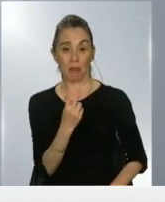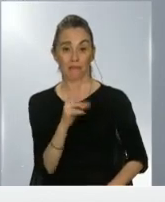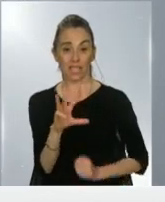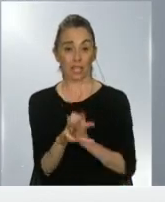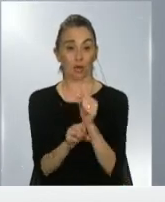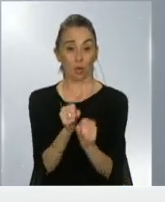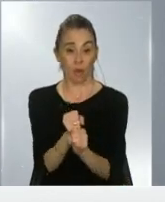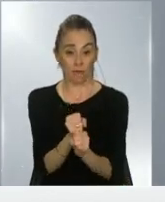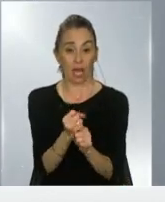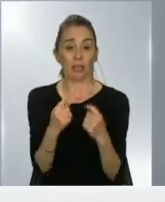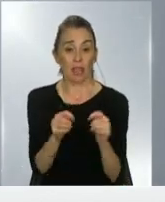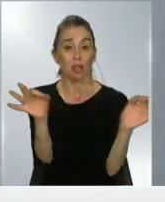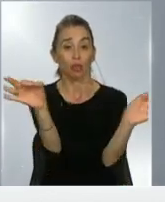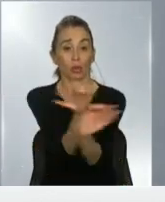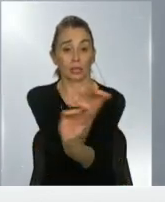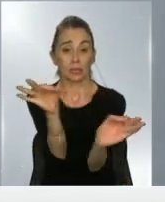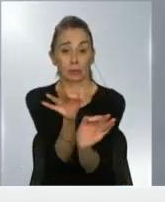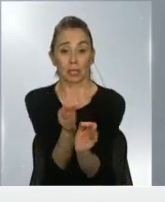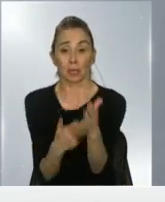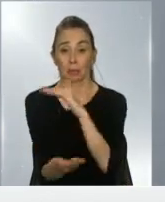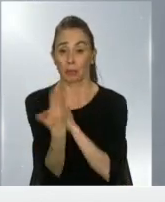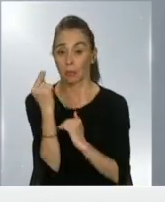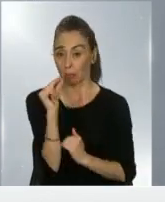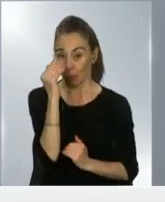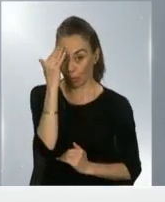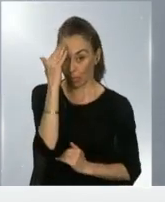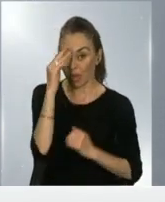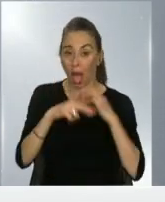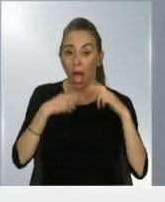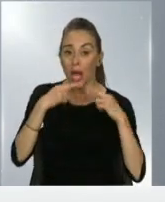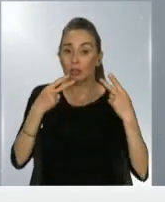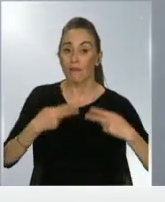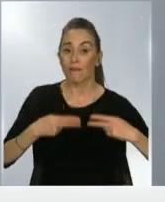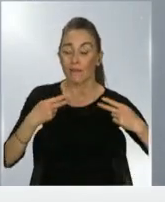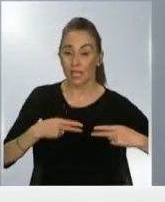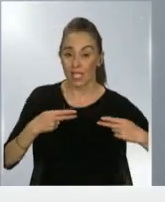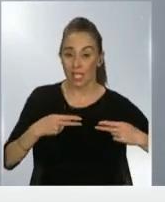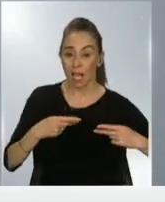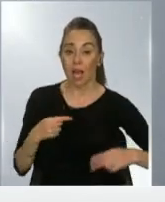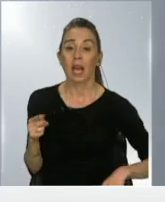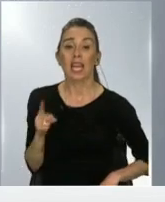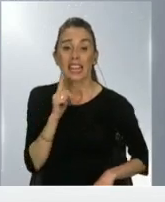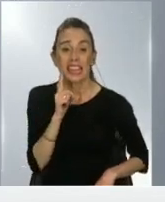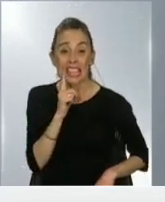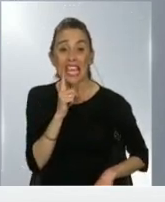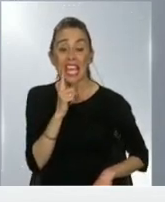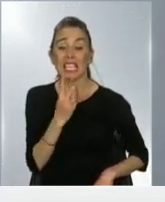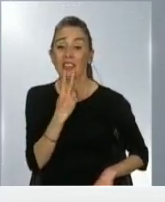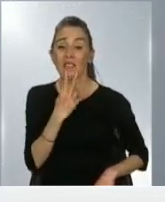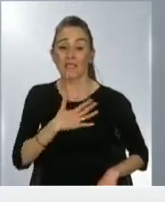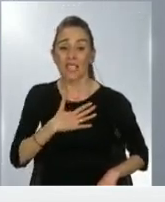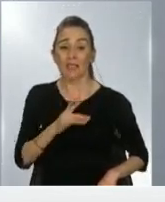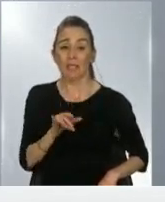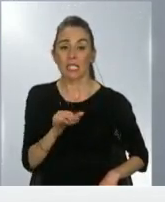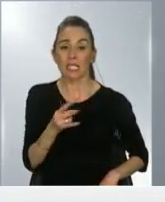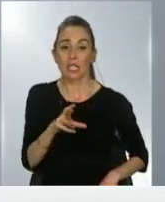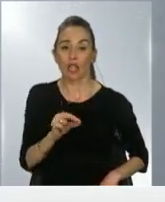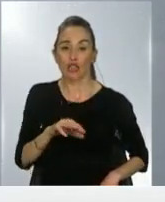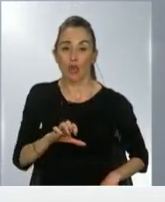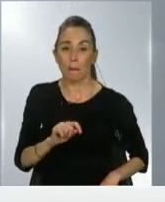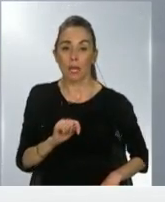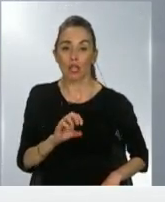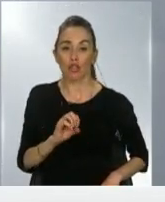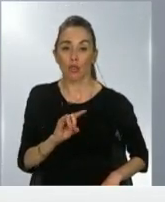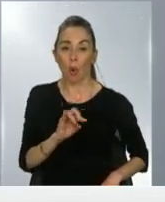29 años, trató de explicar hace unos días en un restaurante viñamarino que vive con síndrome de Tourette.